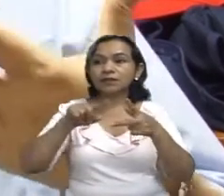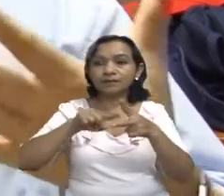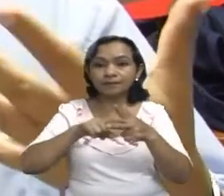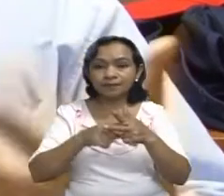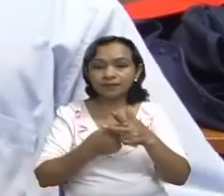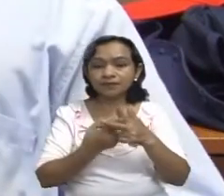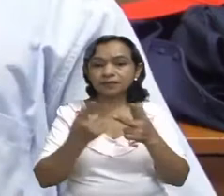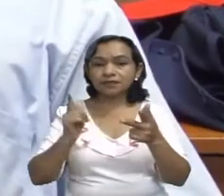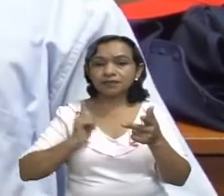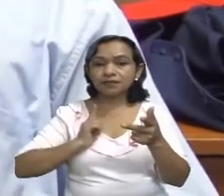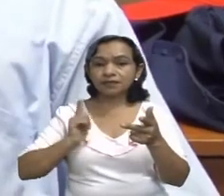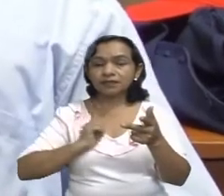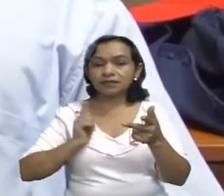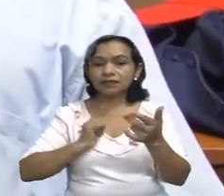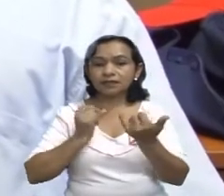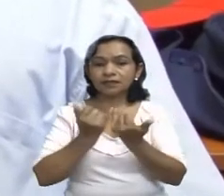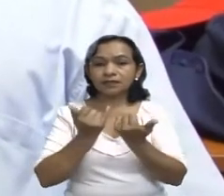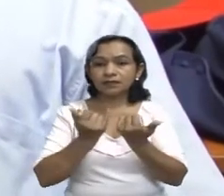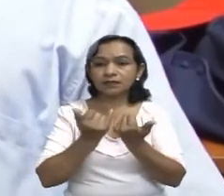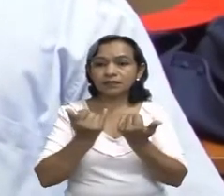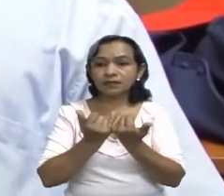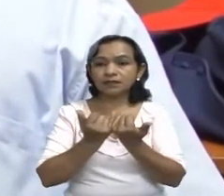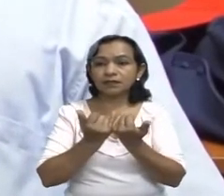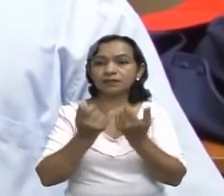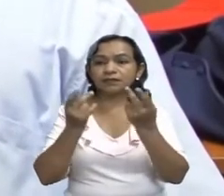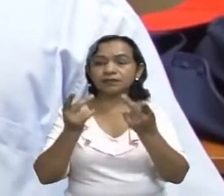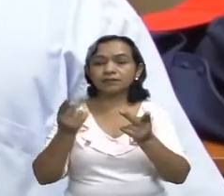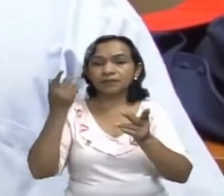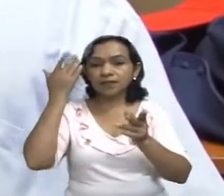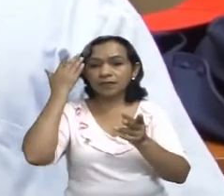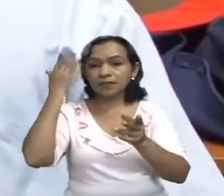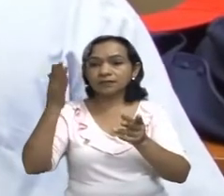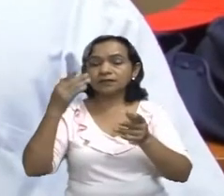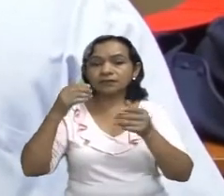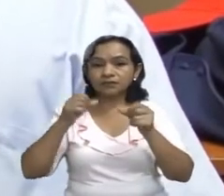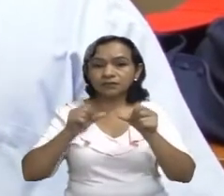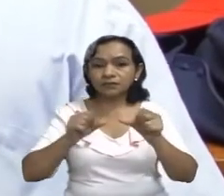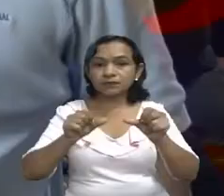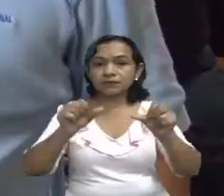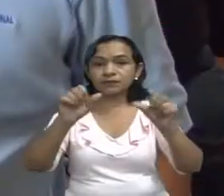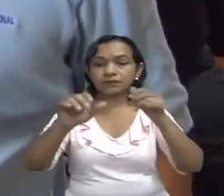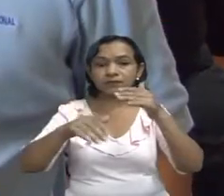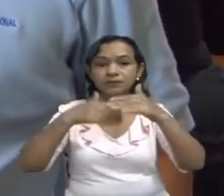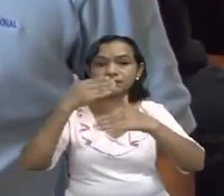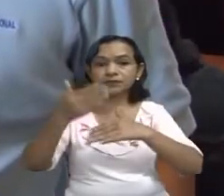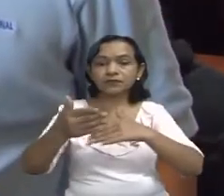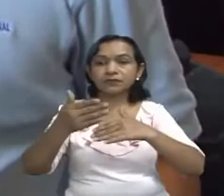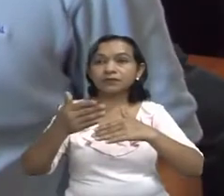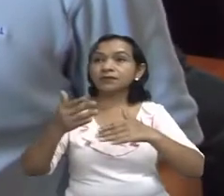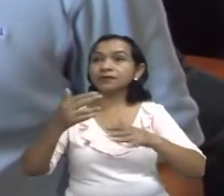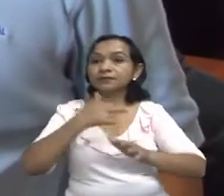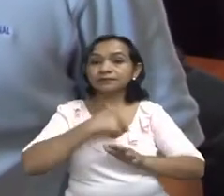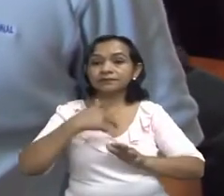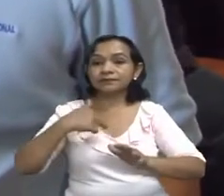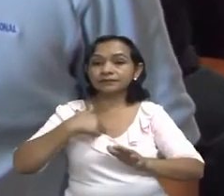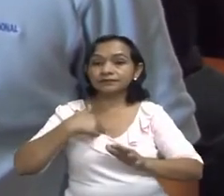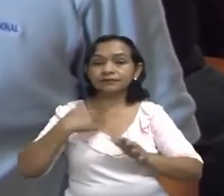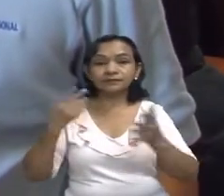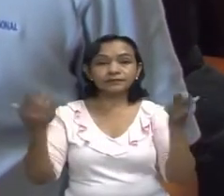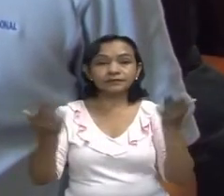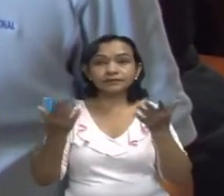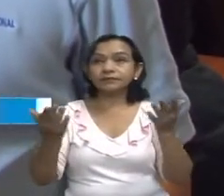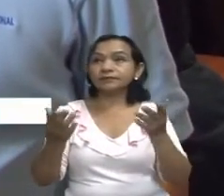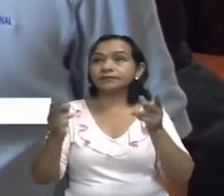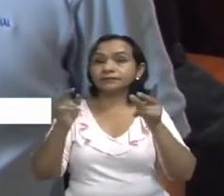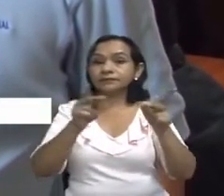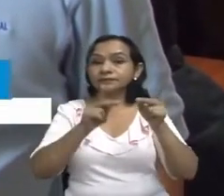que teníamos cada uno de nosotros y para sacar adelante este canal. En relaciones con nuestros compañeros,